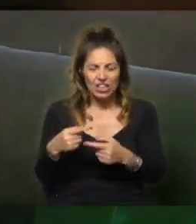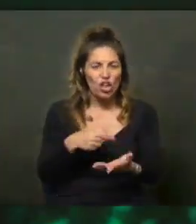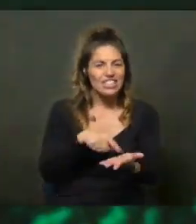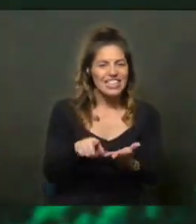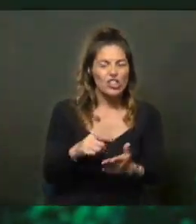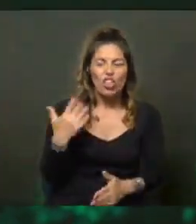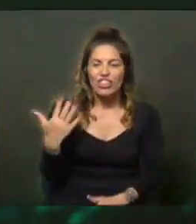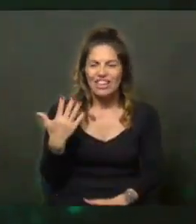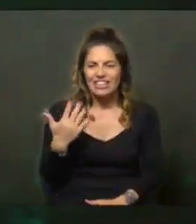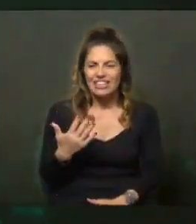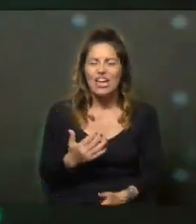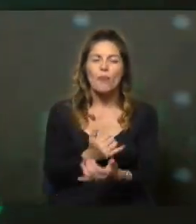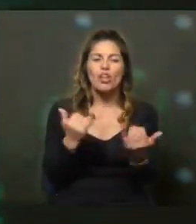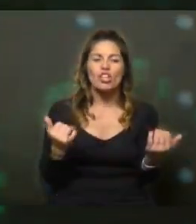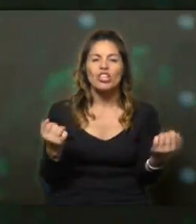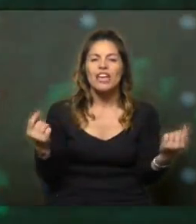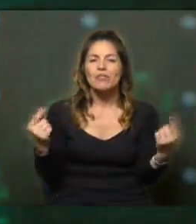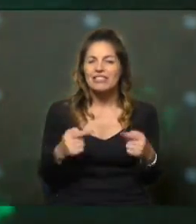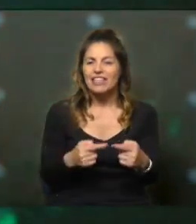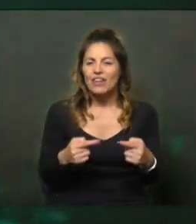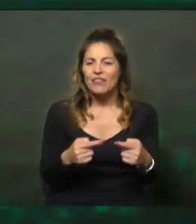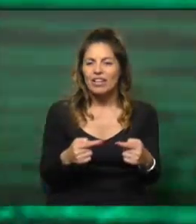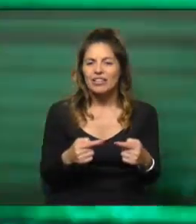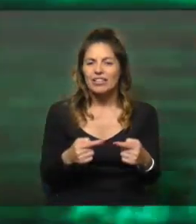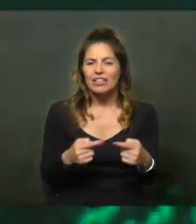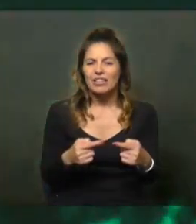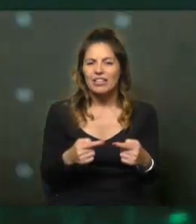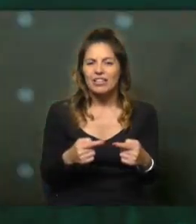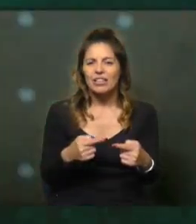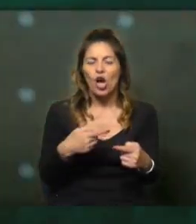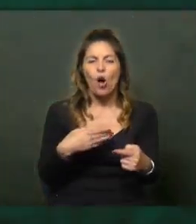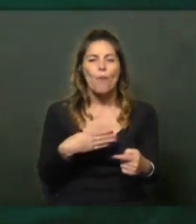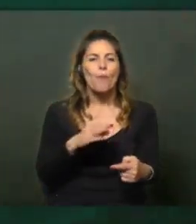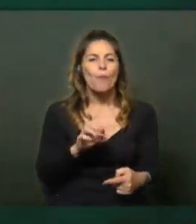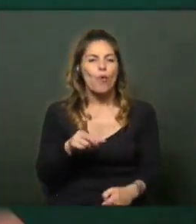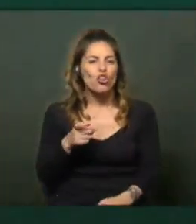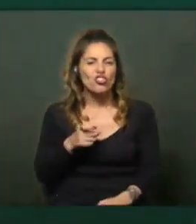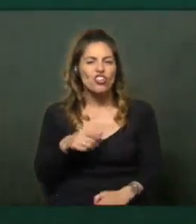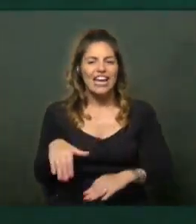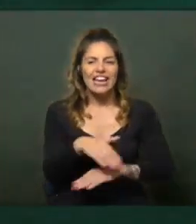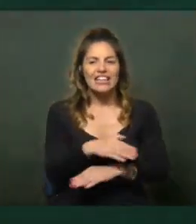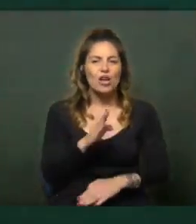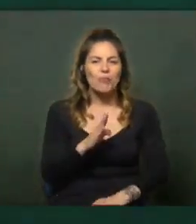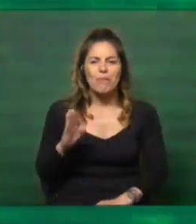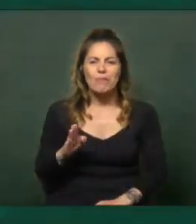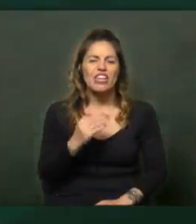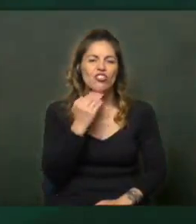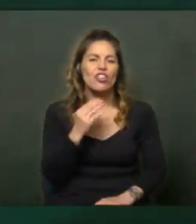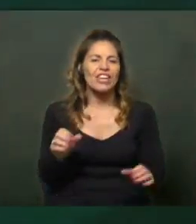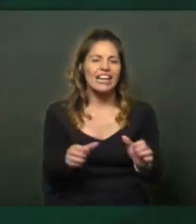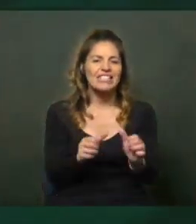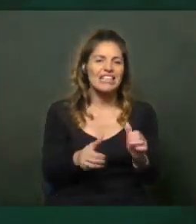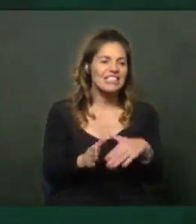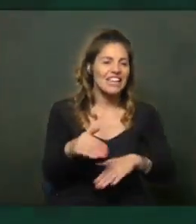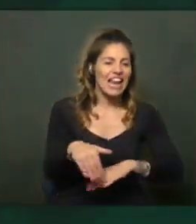derecha por estos días mientras se daba el debate con el box en las calles el PP estaba como sin saber muy bien Qué hacer si largarse a las